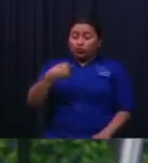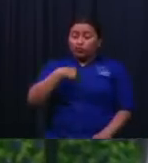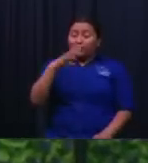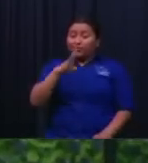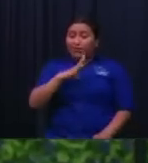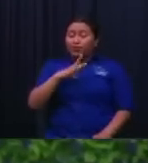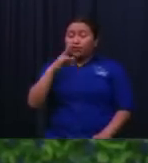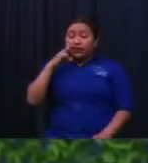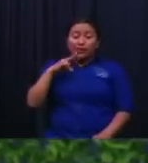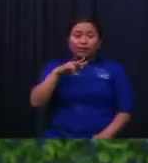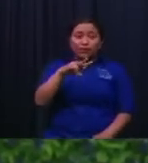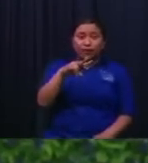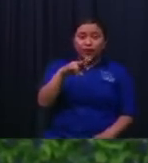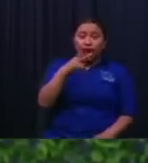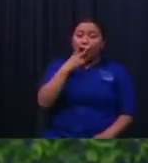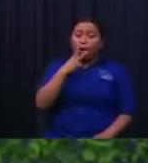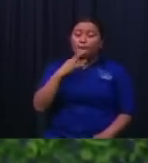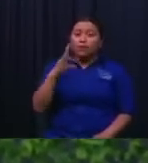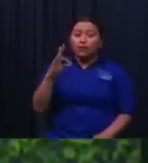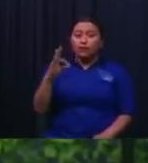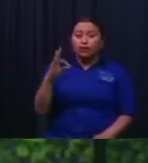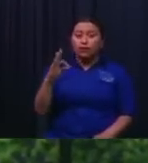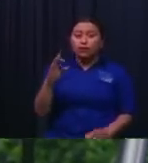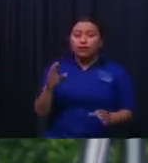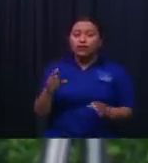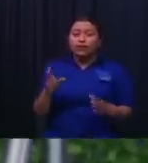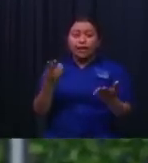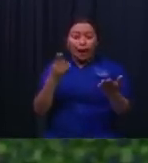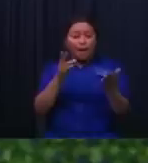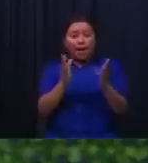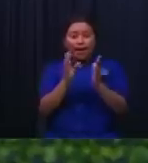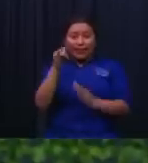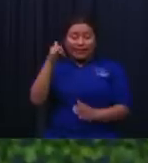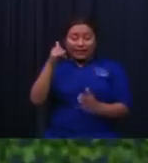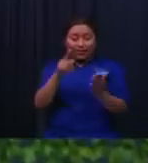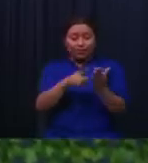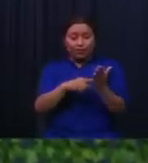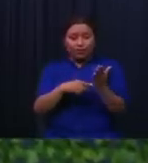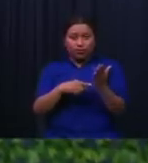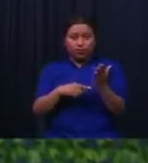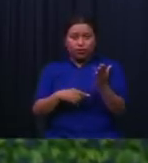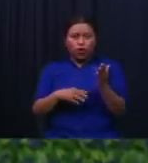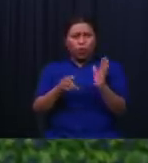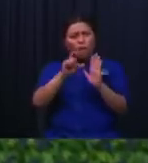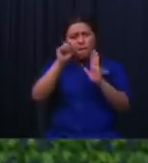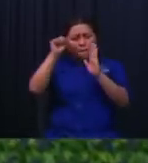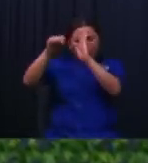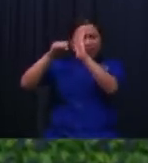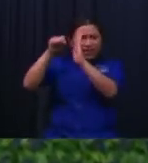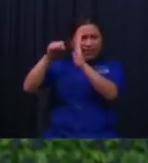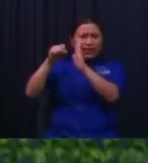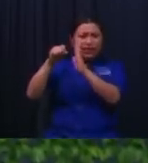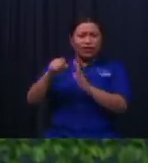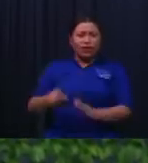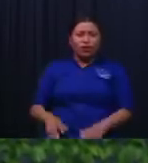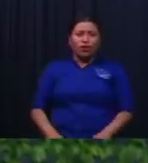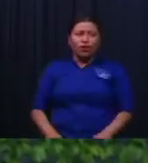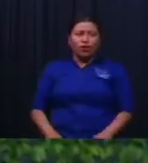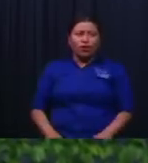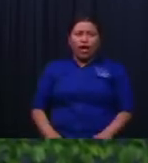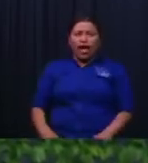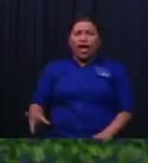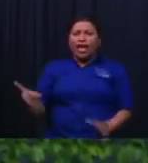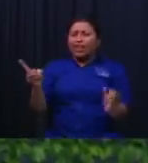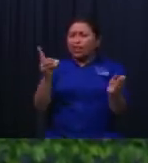miran. Y estaba viendo un video donde decía, el doctor me dijo que echara